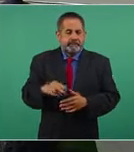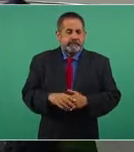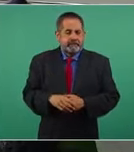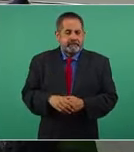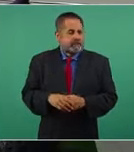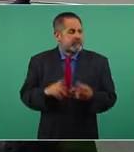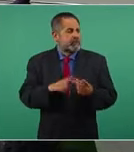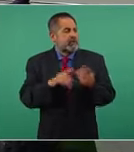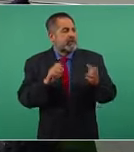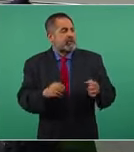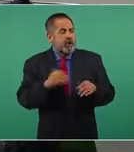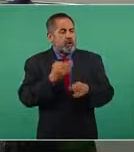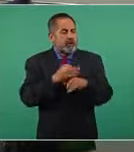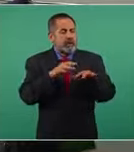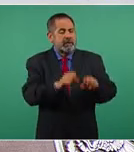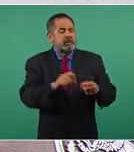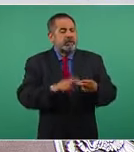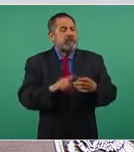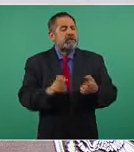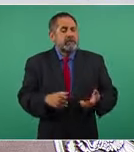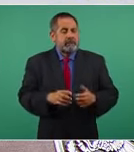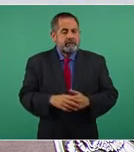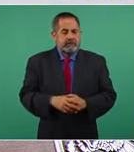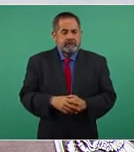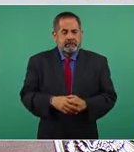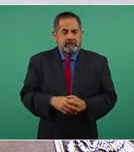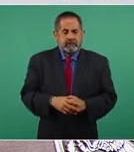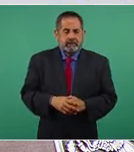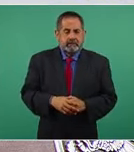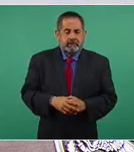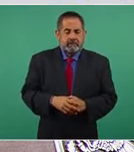¿Y dónde está detenido?